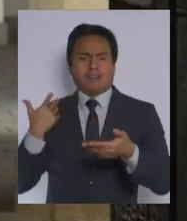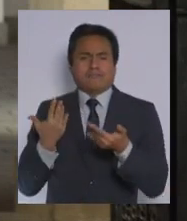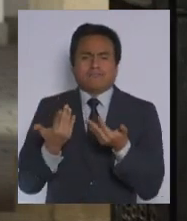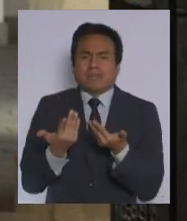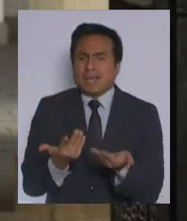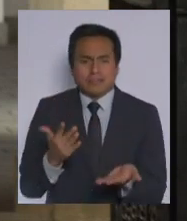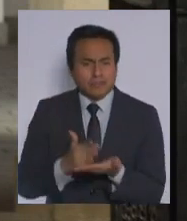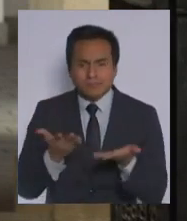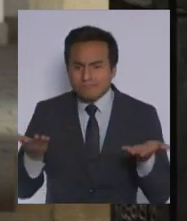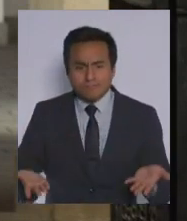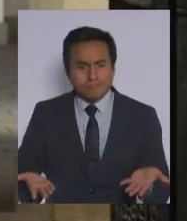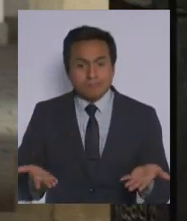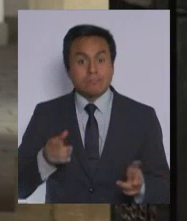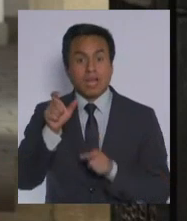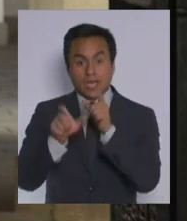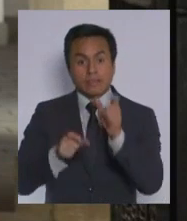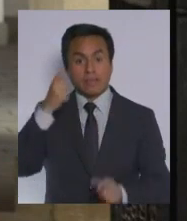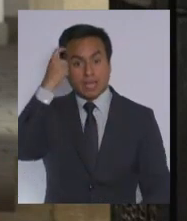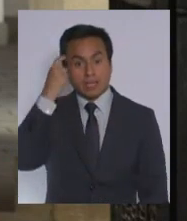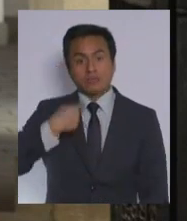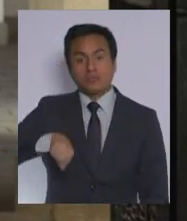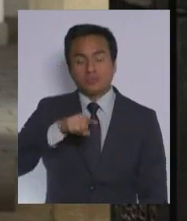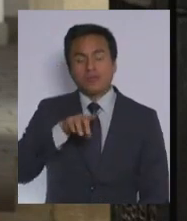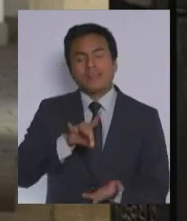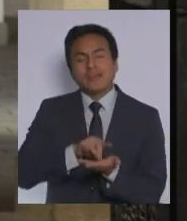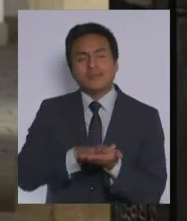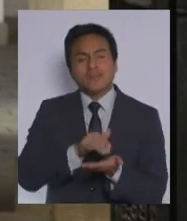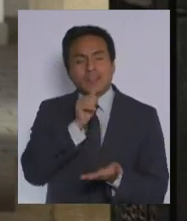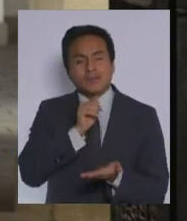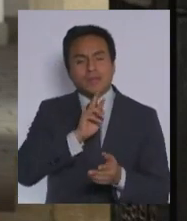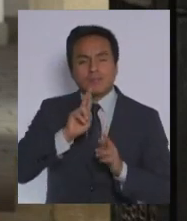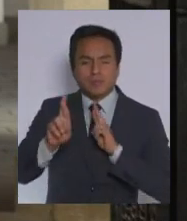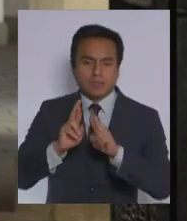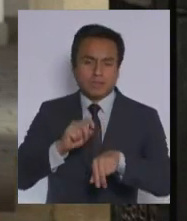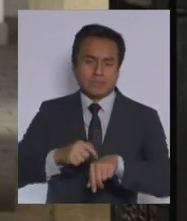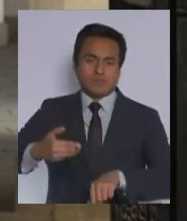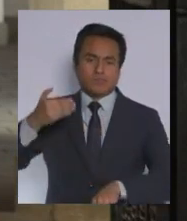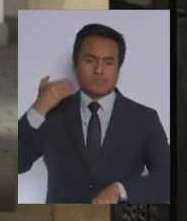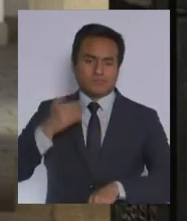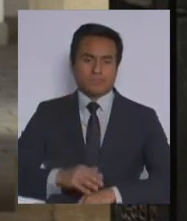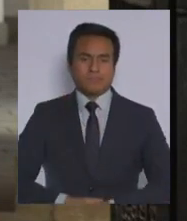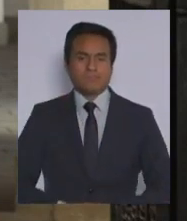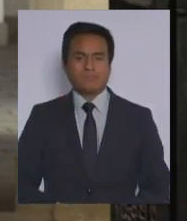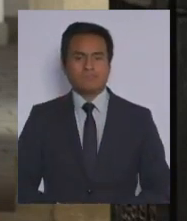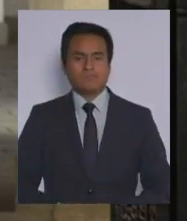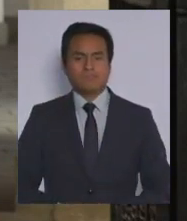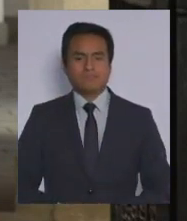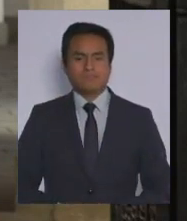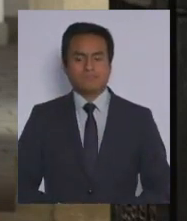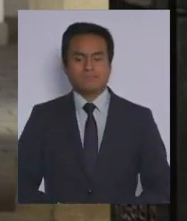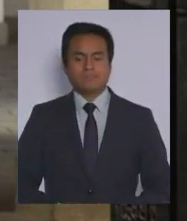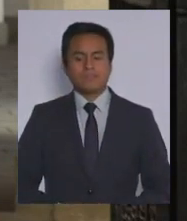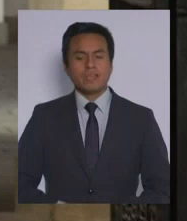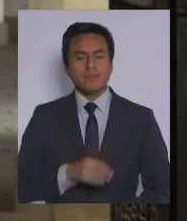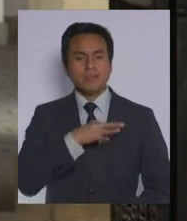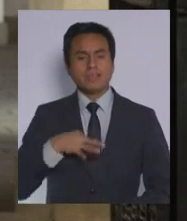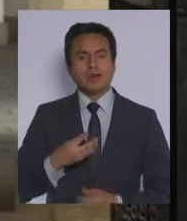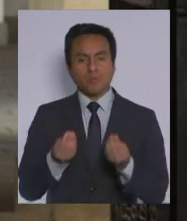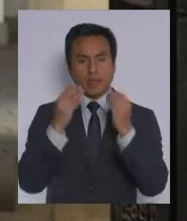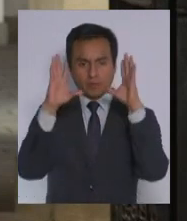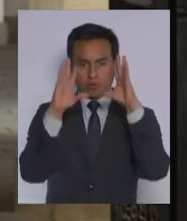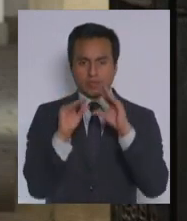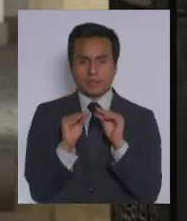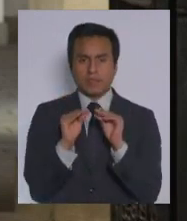efectivamente la gente cree que estamos en deuda por no haberlo respondido a tiempo ministro buenas noches